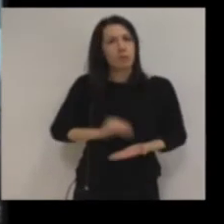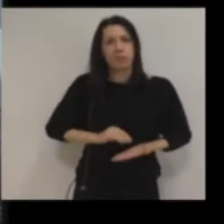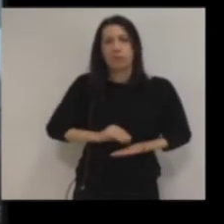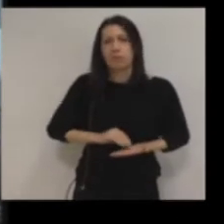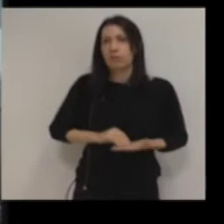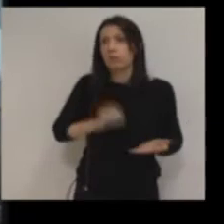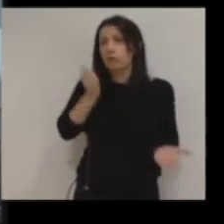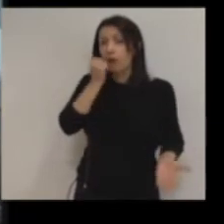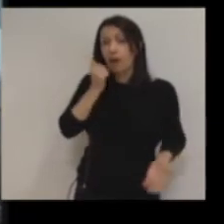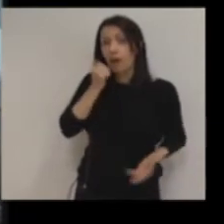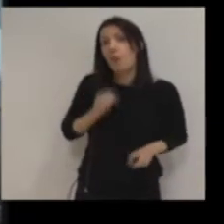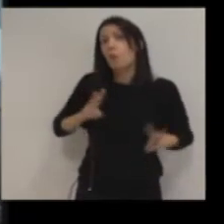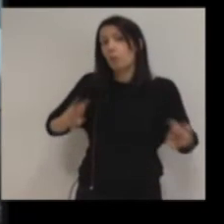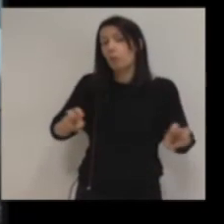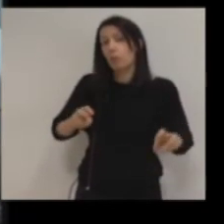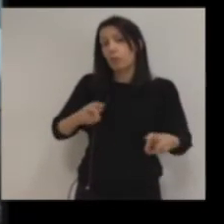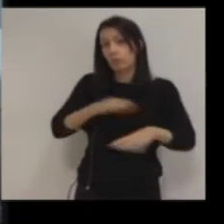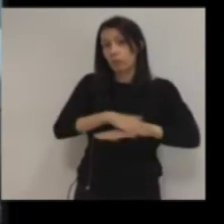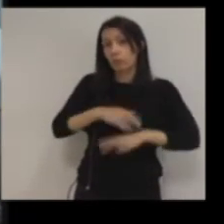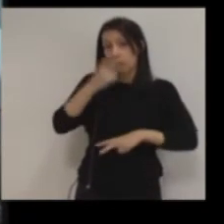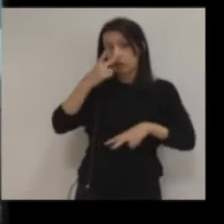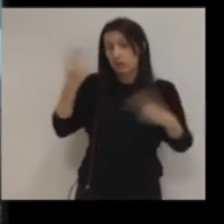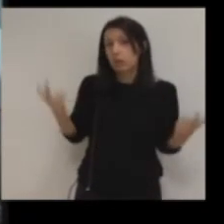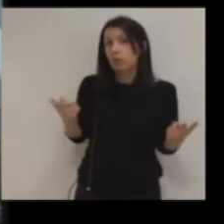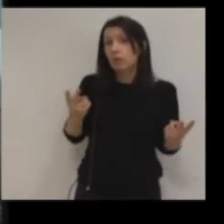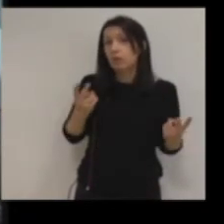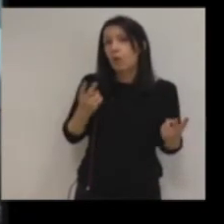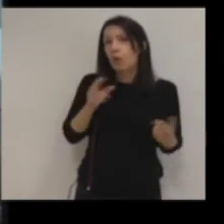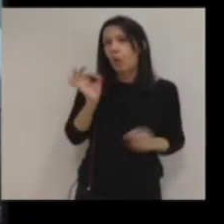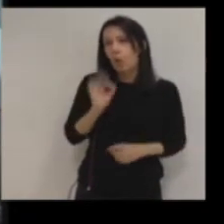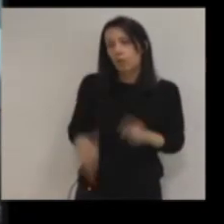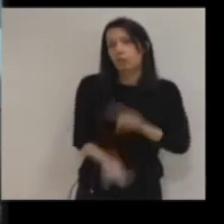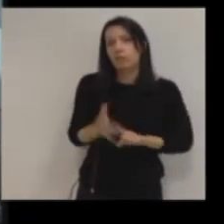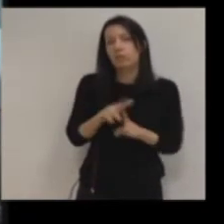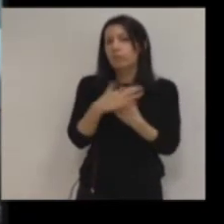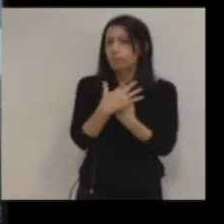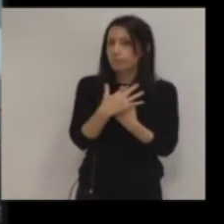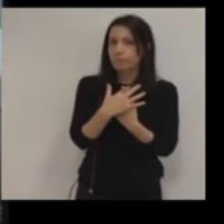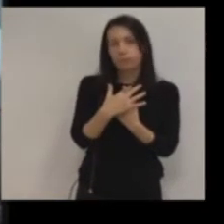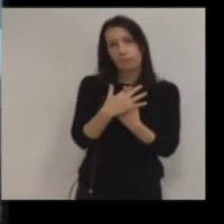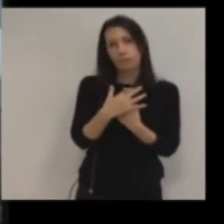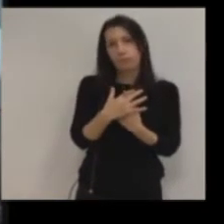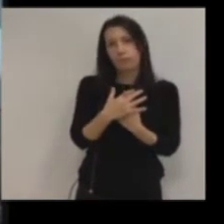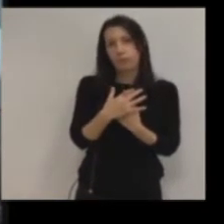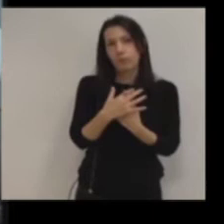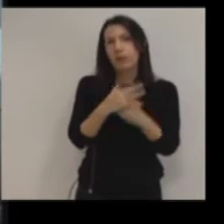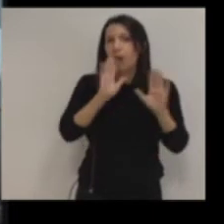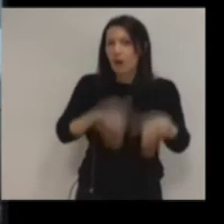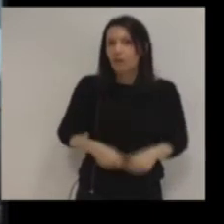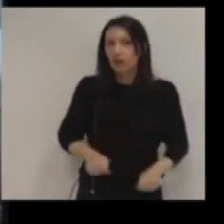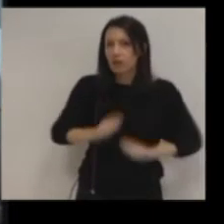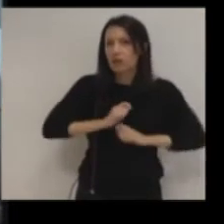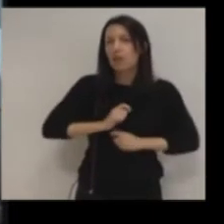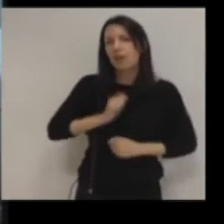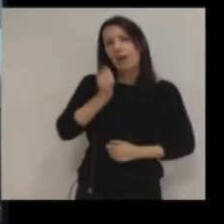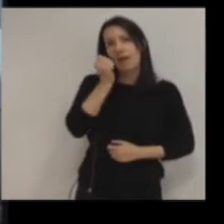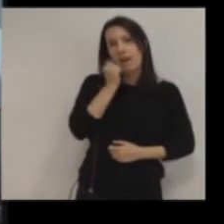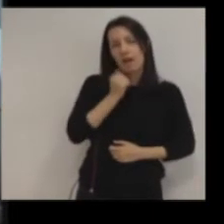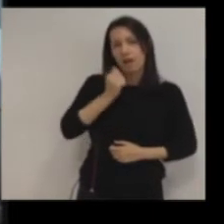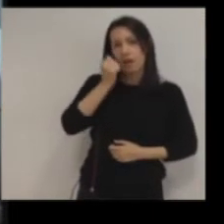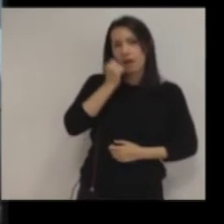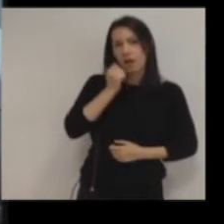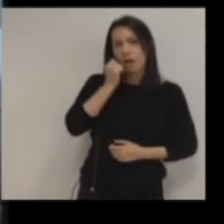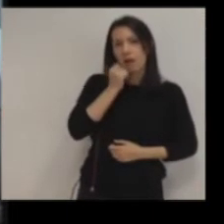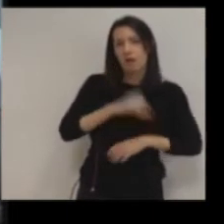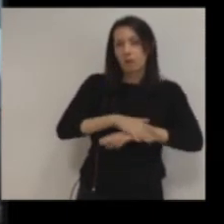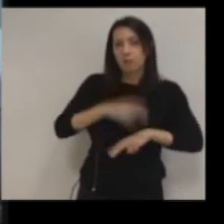pues abusos administrativos o situaciones que, sin buscar el abuso administrativo, son situaciones que dan origen a abuso administrativo. Que vuelvo a insistir que serán